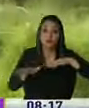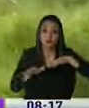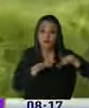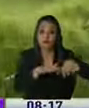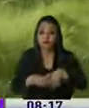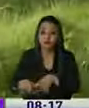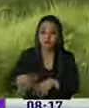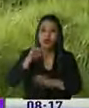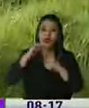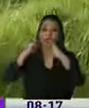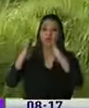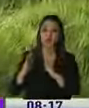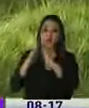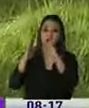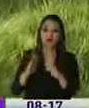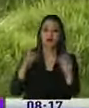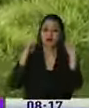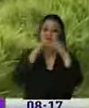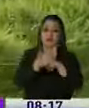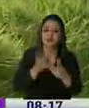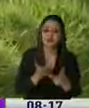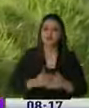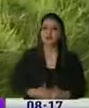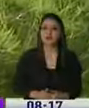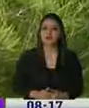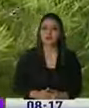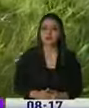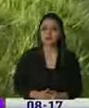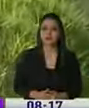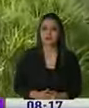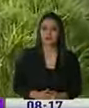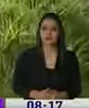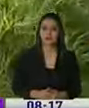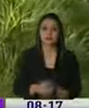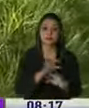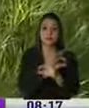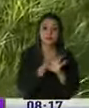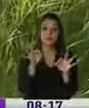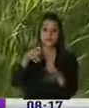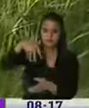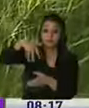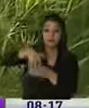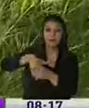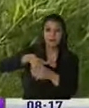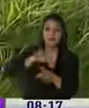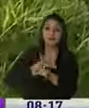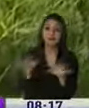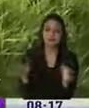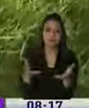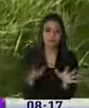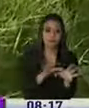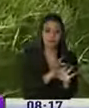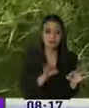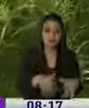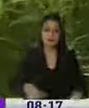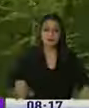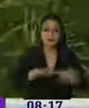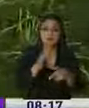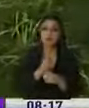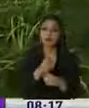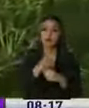agua. Es bien difícil porque no hay una limpieza de las alcantarillas constante también, y esto provoca